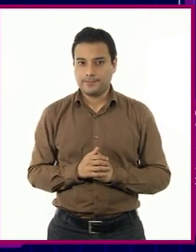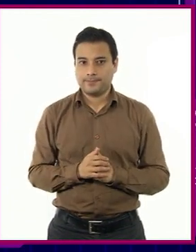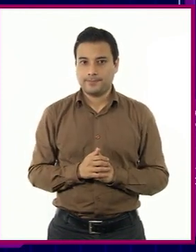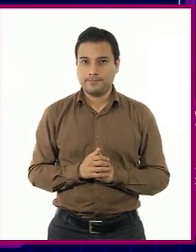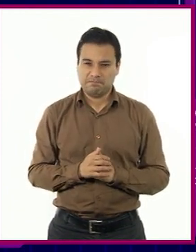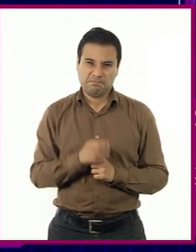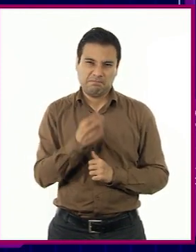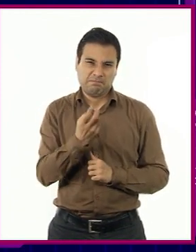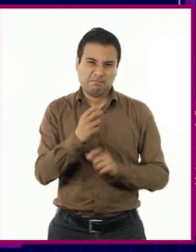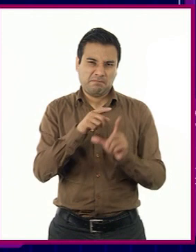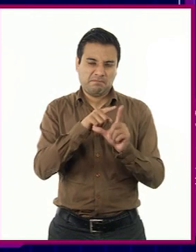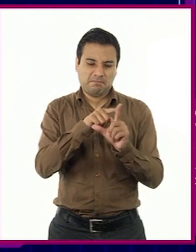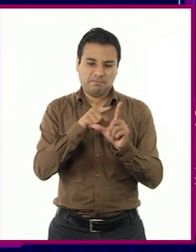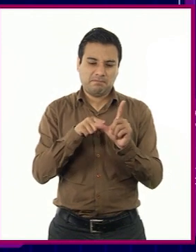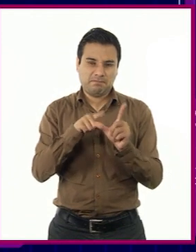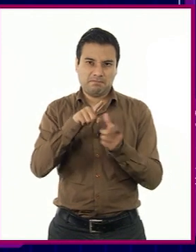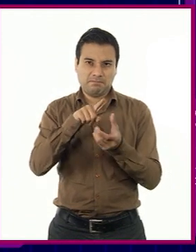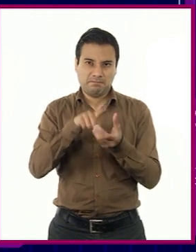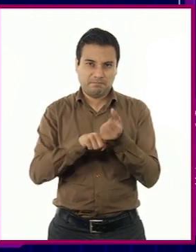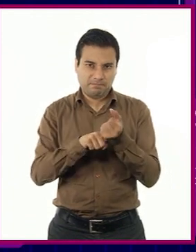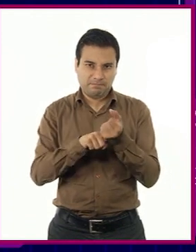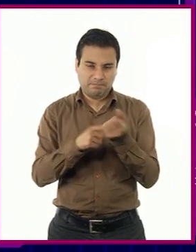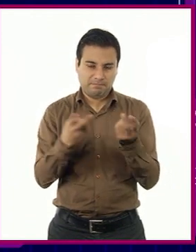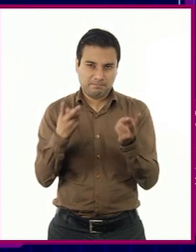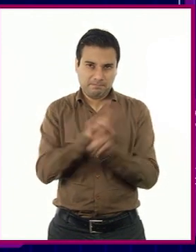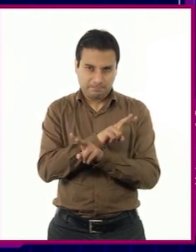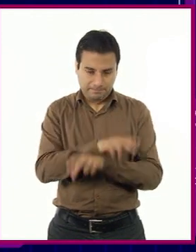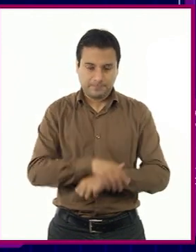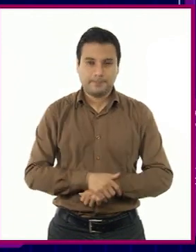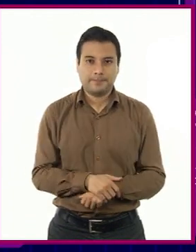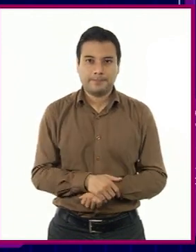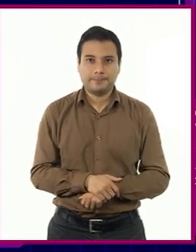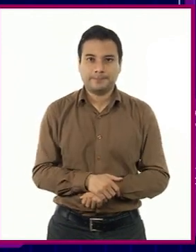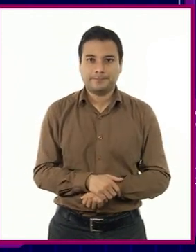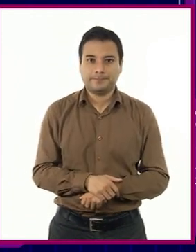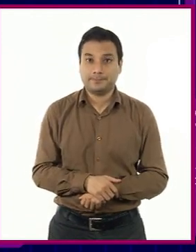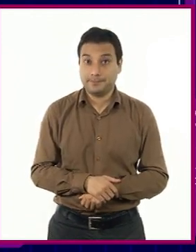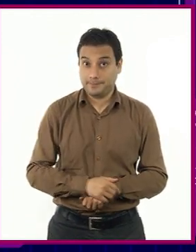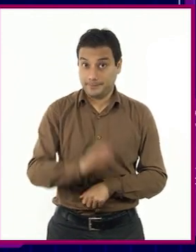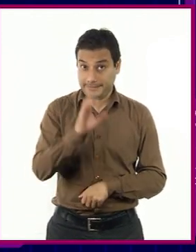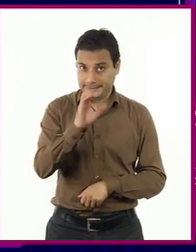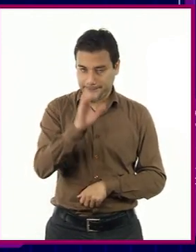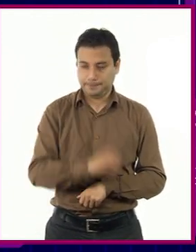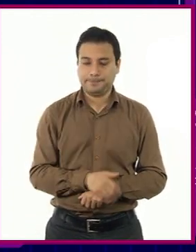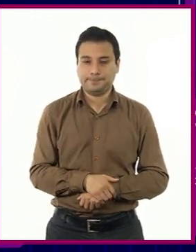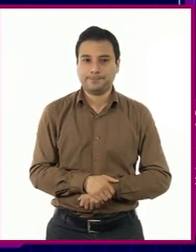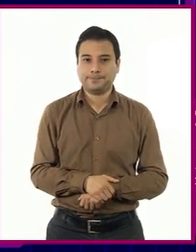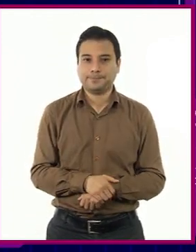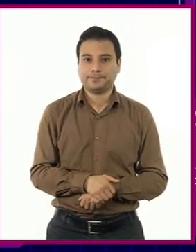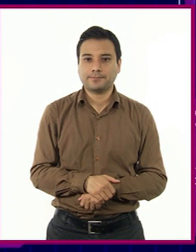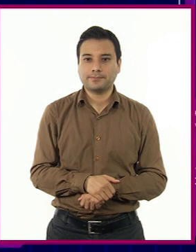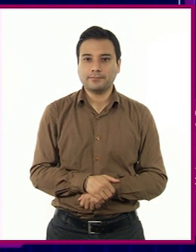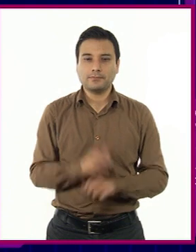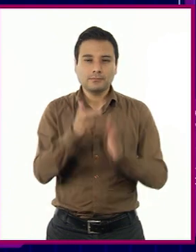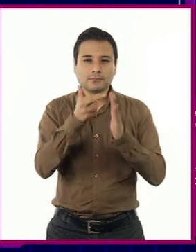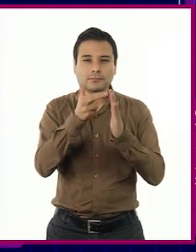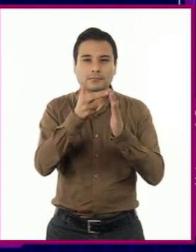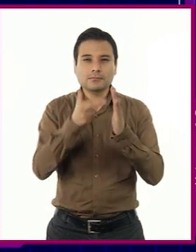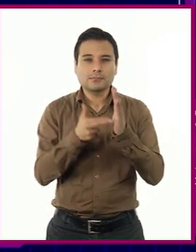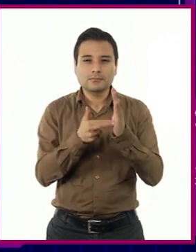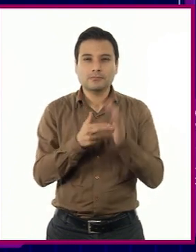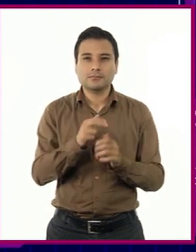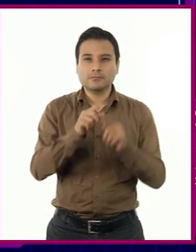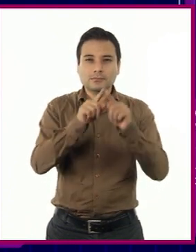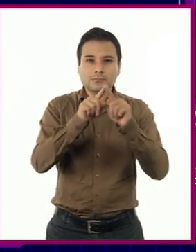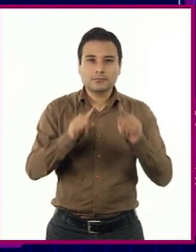ser ángulos alternos internos. Inciso C. Por criterio de congruencia de